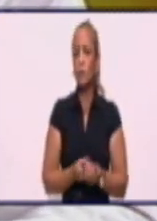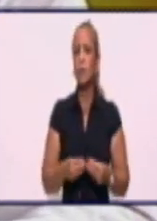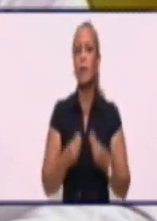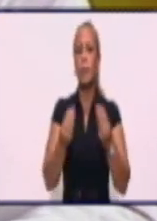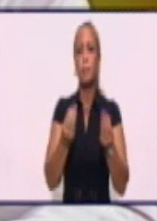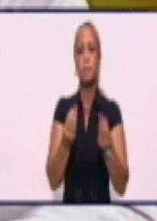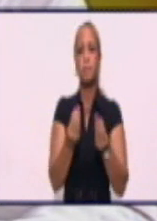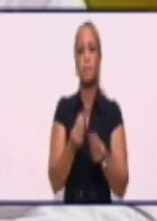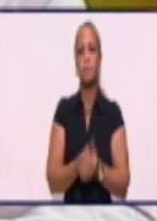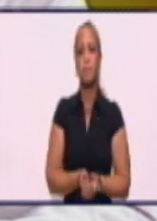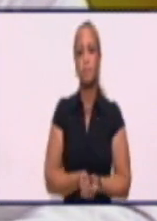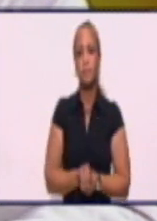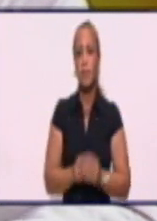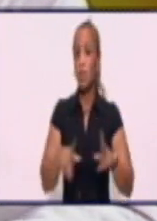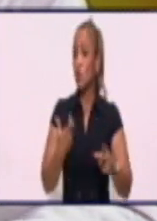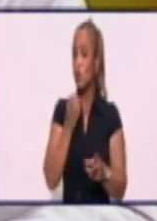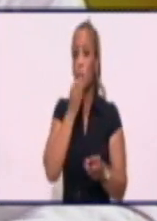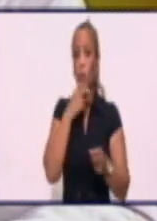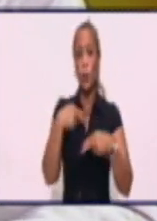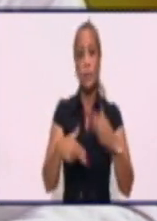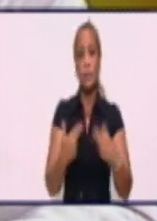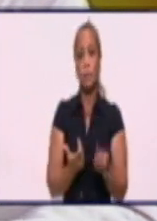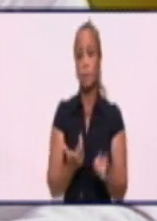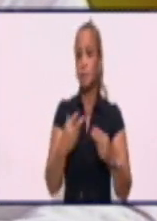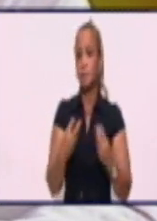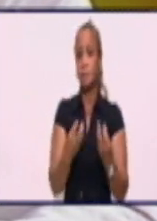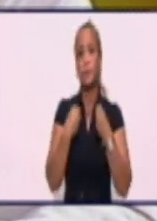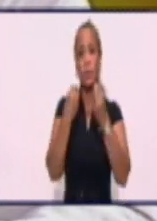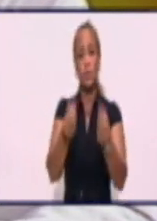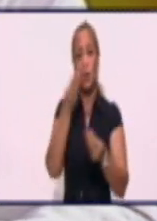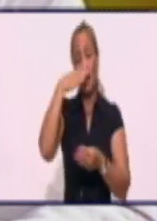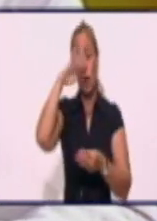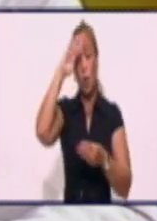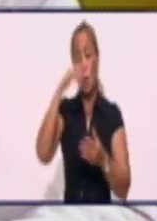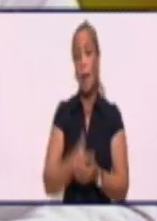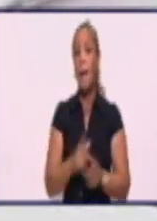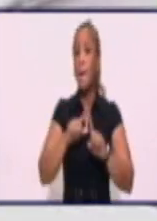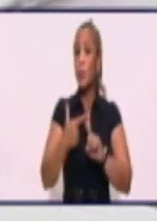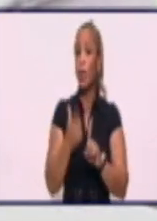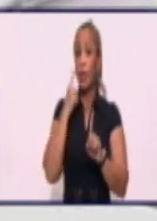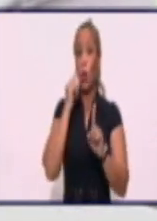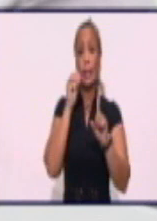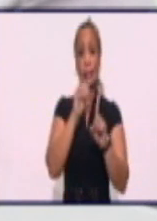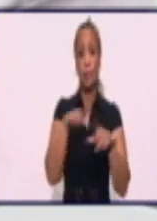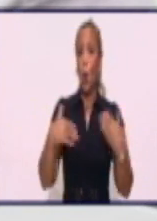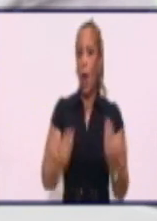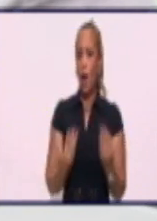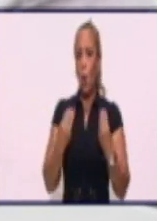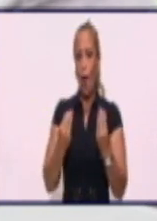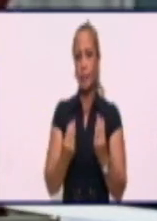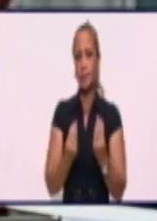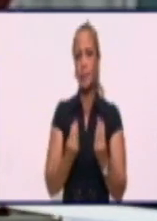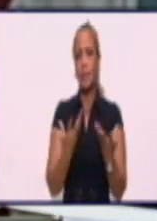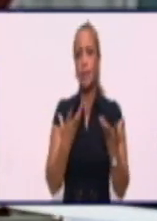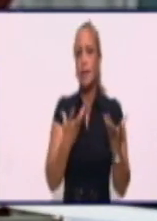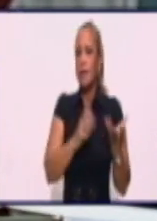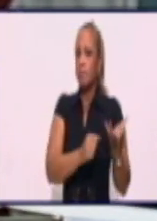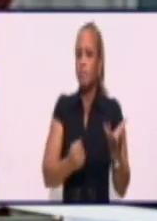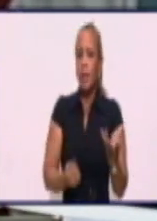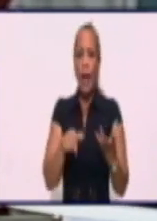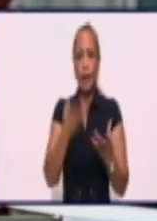importante. Y no se pudo hacer esa donación a Cuba. Pero porque no, el objetivo es asfixiar a este país. El objetivo